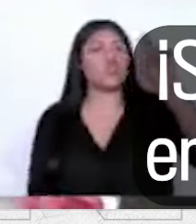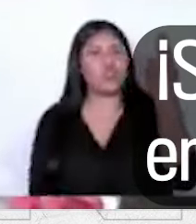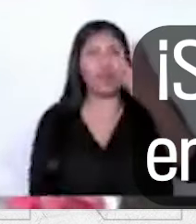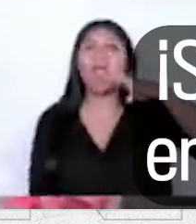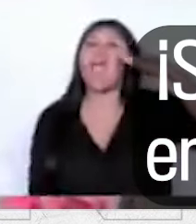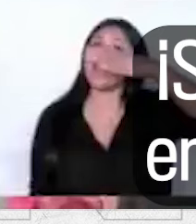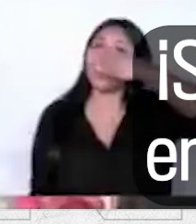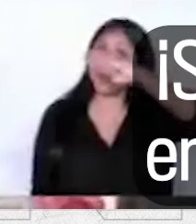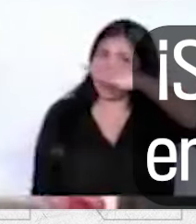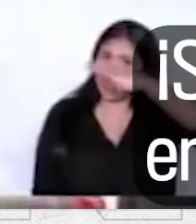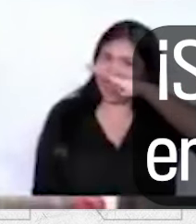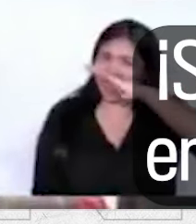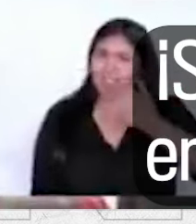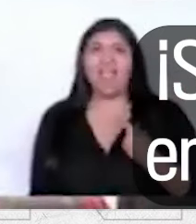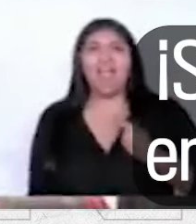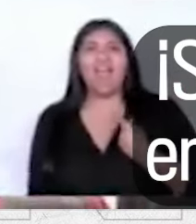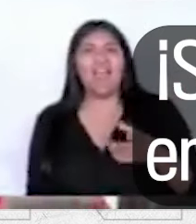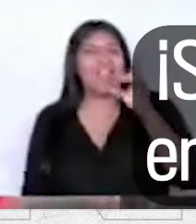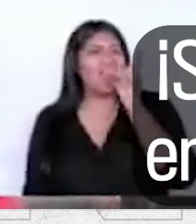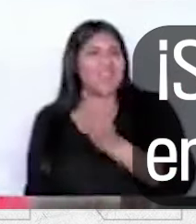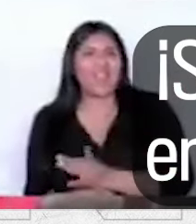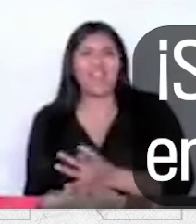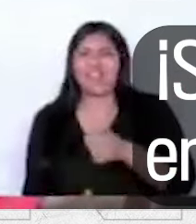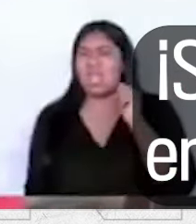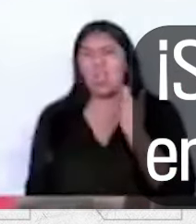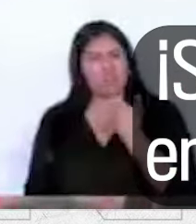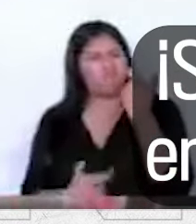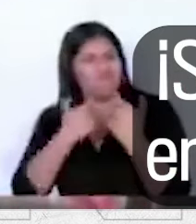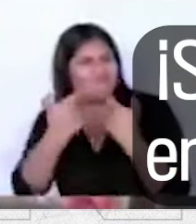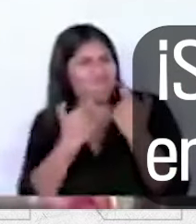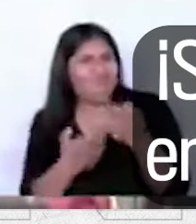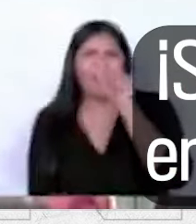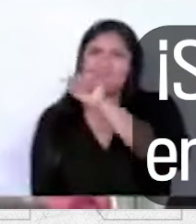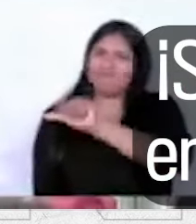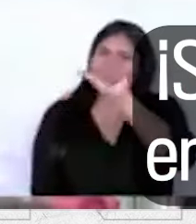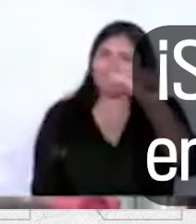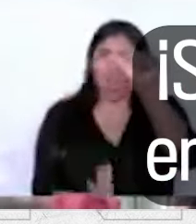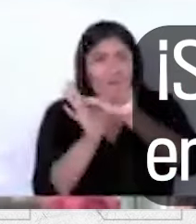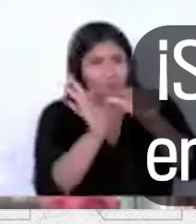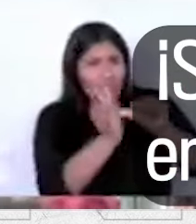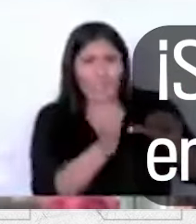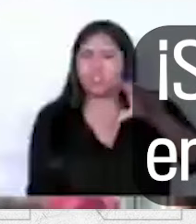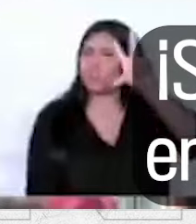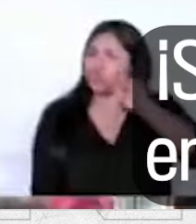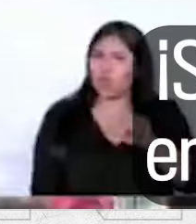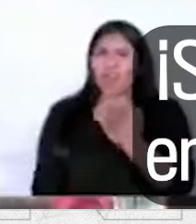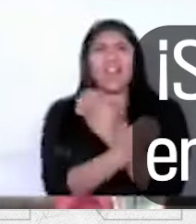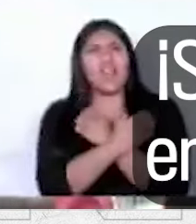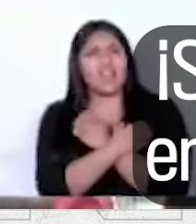Nada de que las universidades públicas tengan colegiatura. La educación no es un privilegio, no es